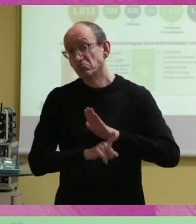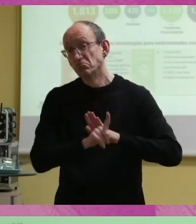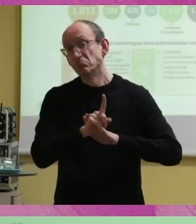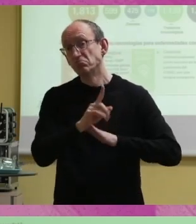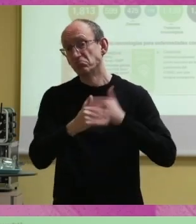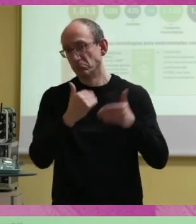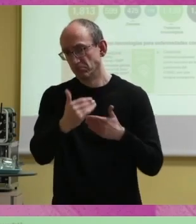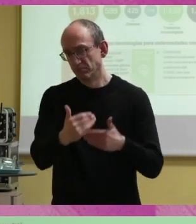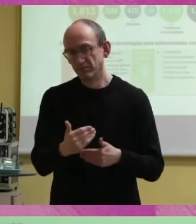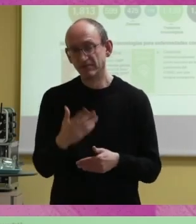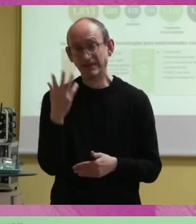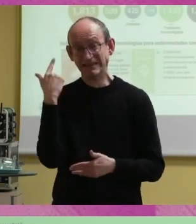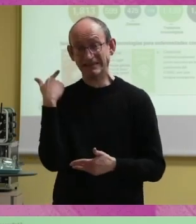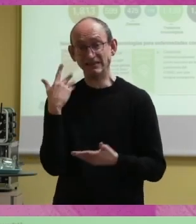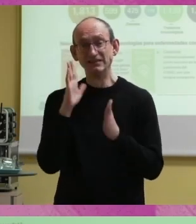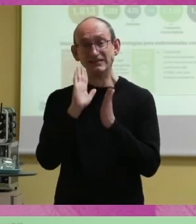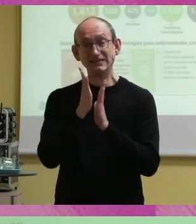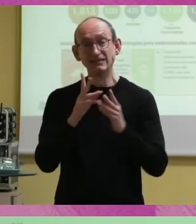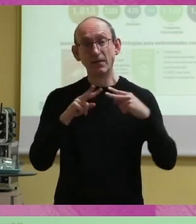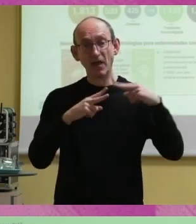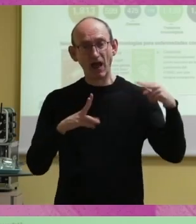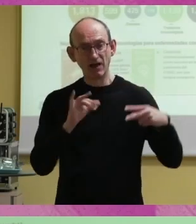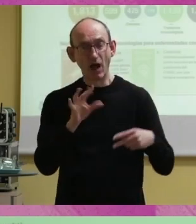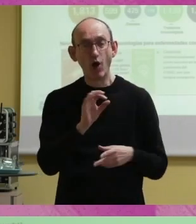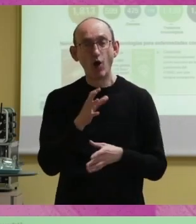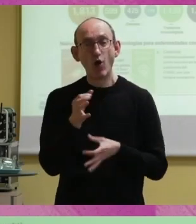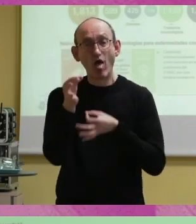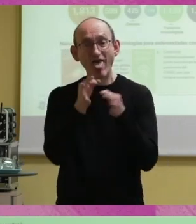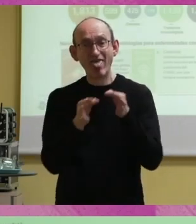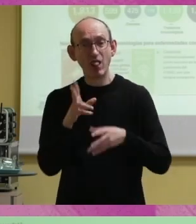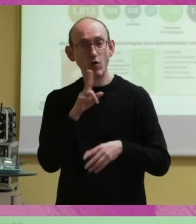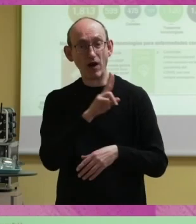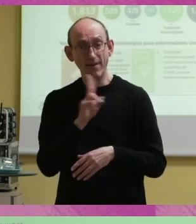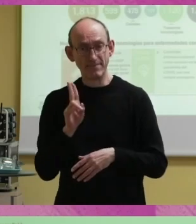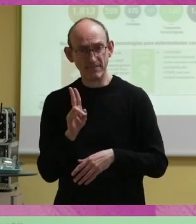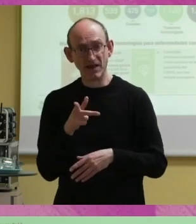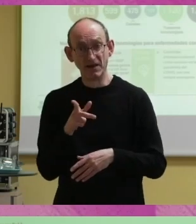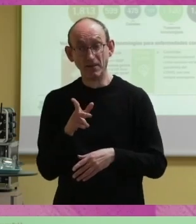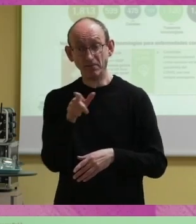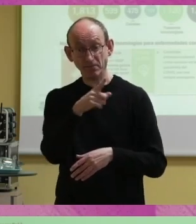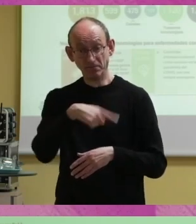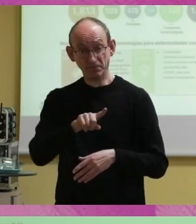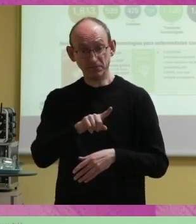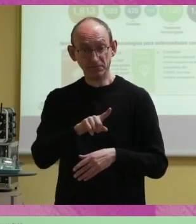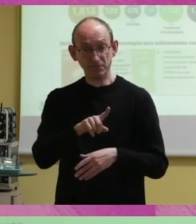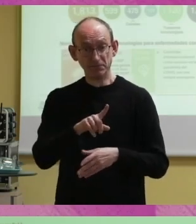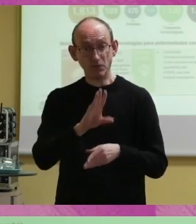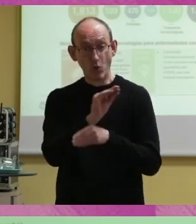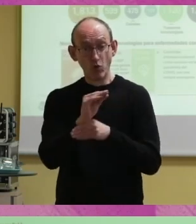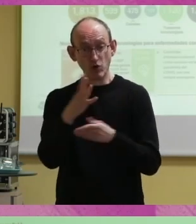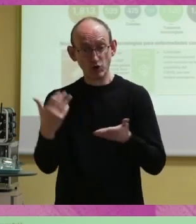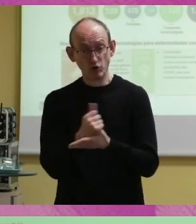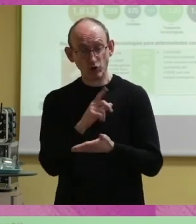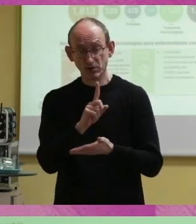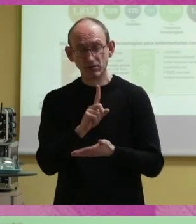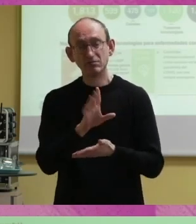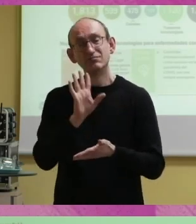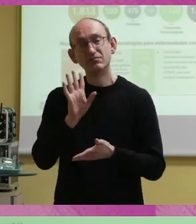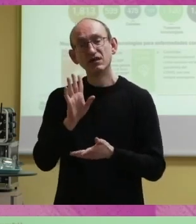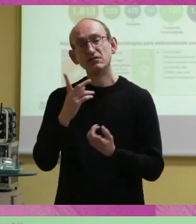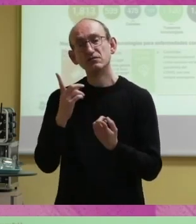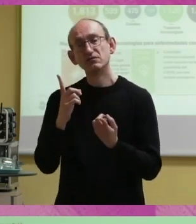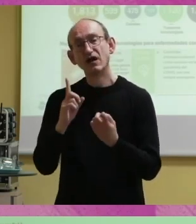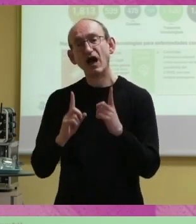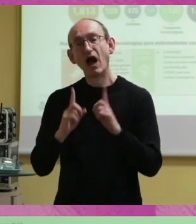Ya hace unos años que hablamos de la terapia génica o de las células madre. Parecían que lo tenían que curar todo y vemos que solo se pueden aplicar en